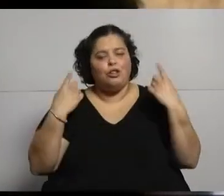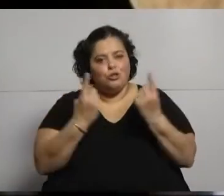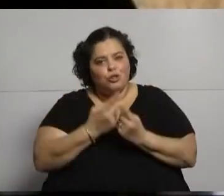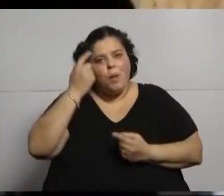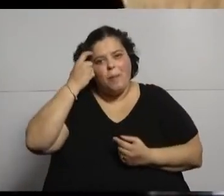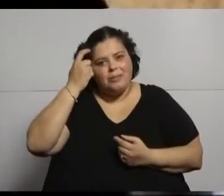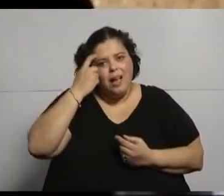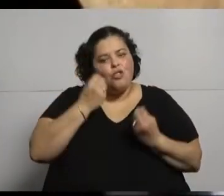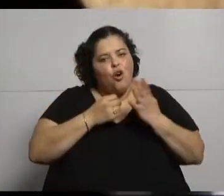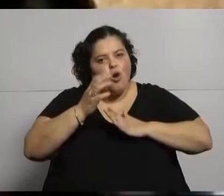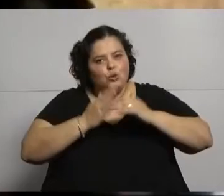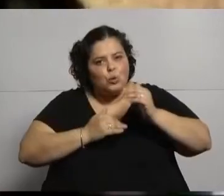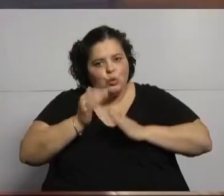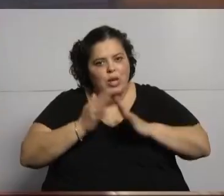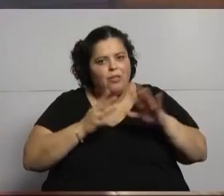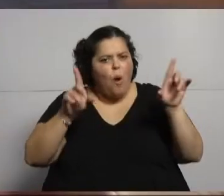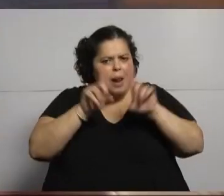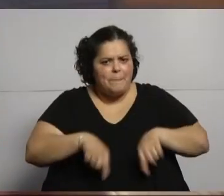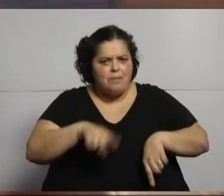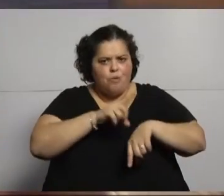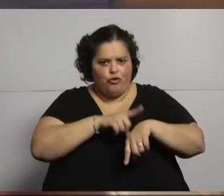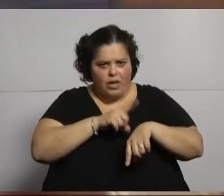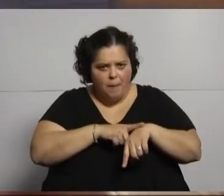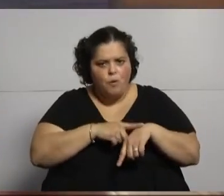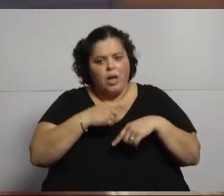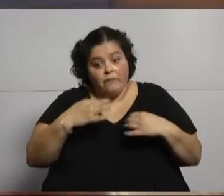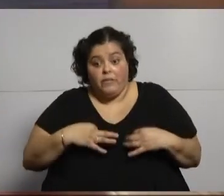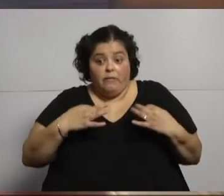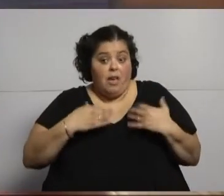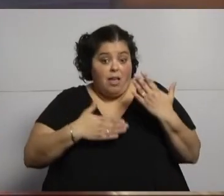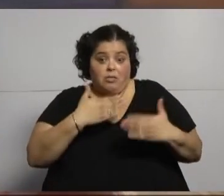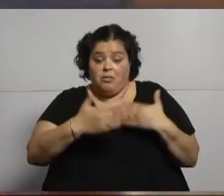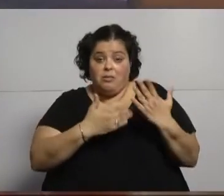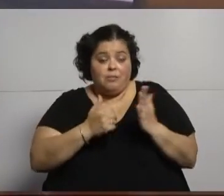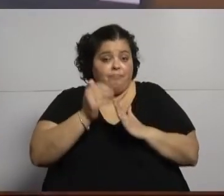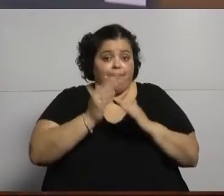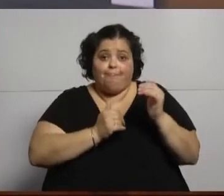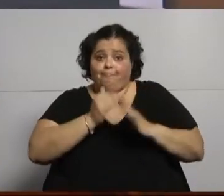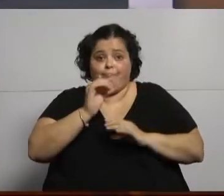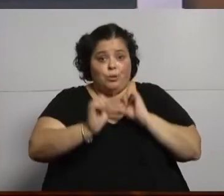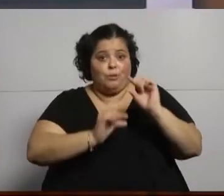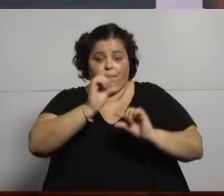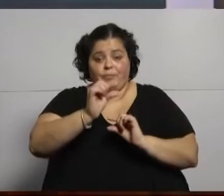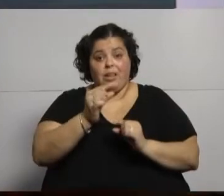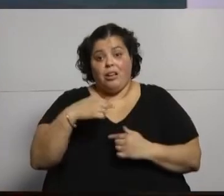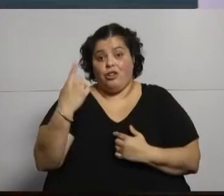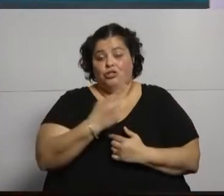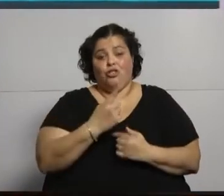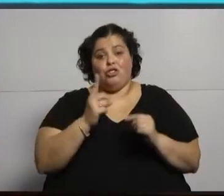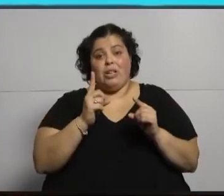vamos construyendo al mismo tiempo que la vamos transitando. No solo estamos en esta situación